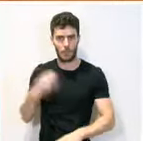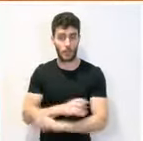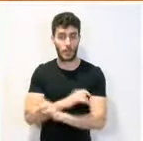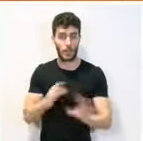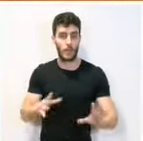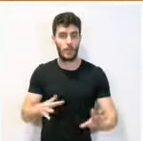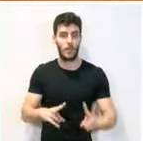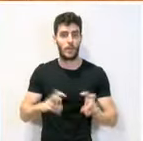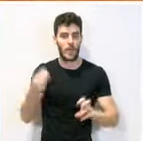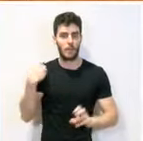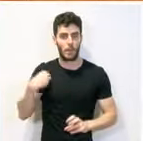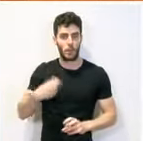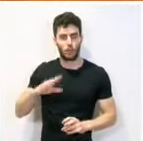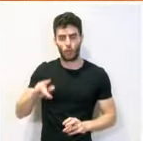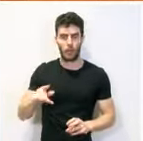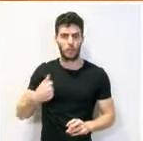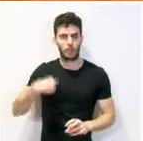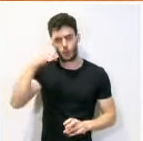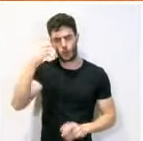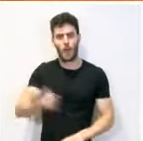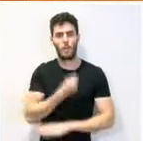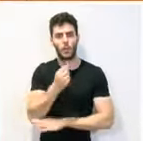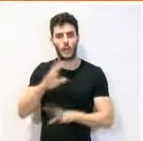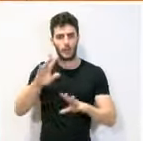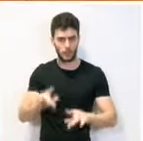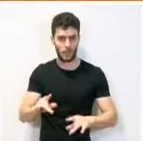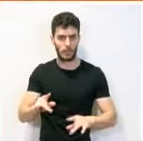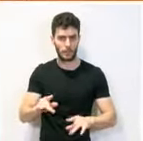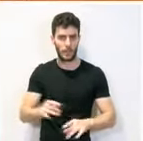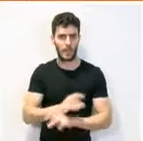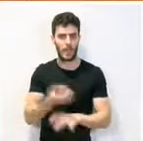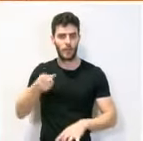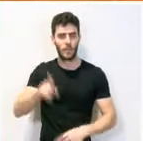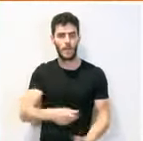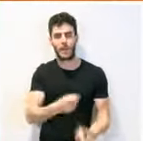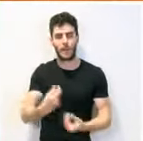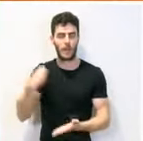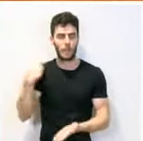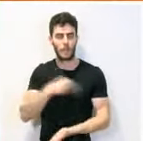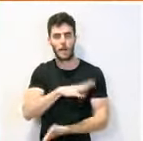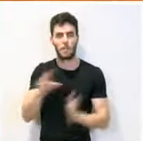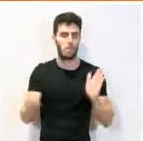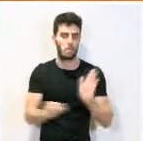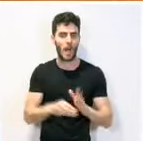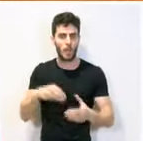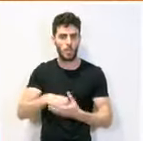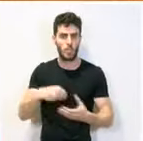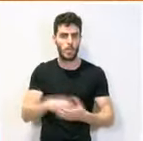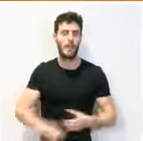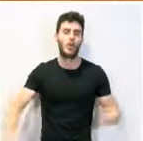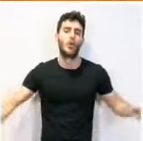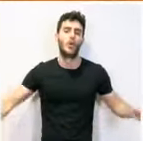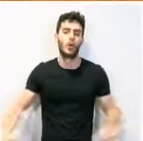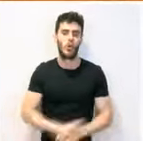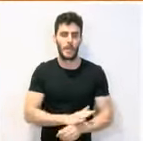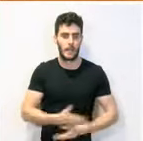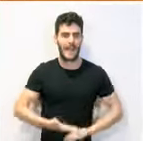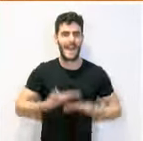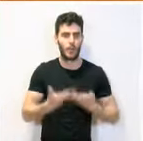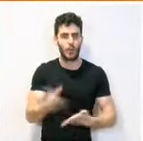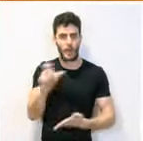Esa sí que creo que la van a apoyar. ¿Cómo no contemplar esa necesidad, cubrir esa ayuda a